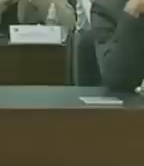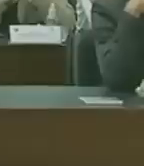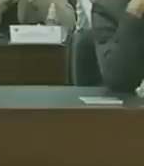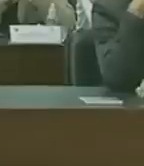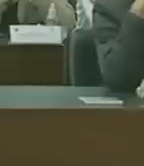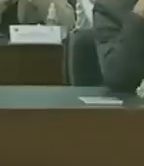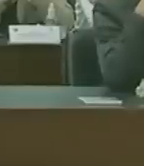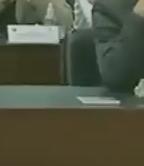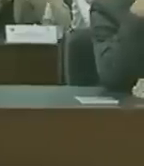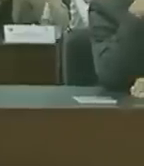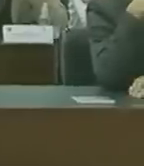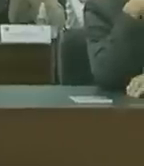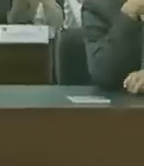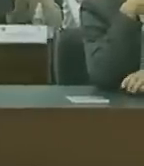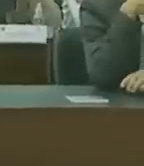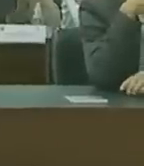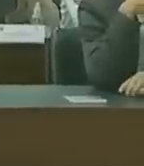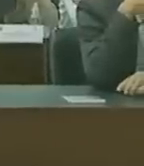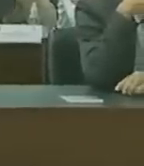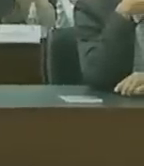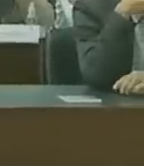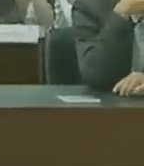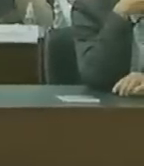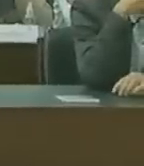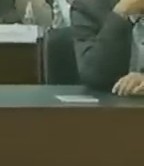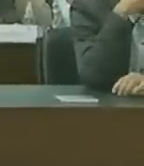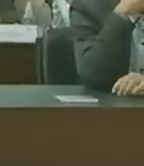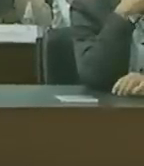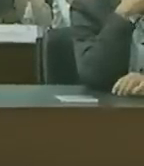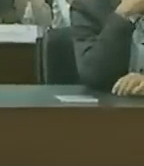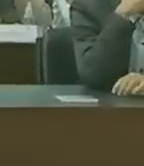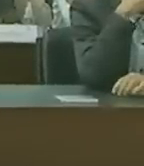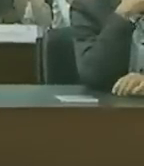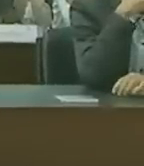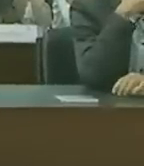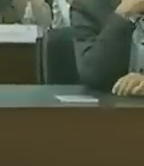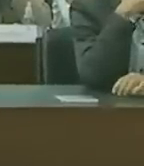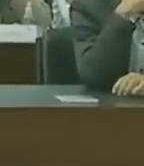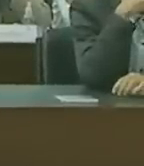colonizador de los imperios. Solo